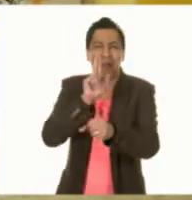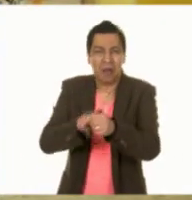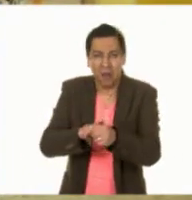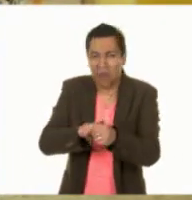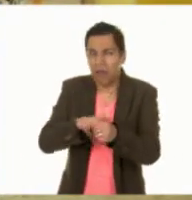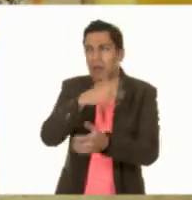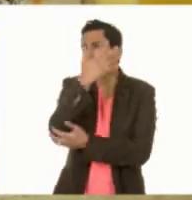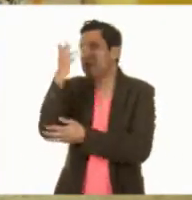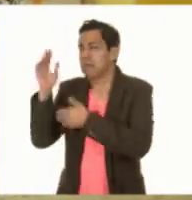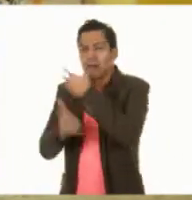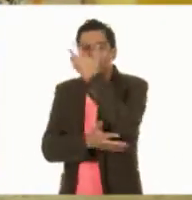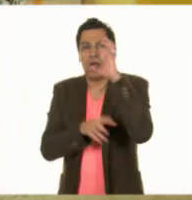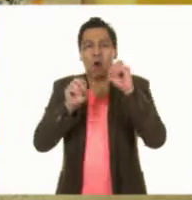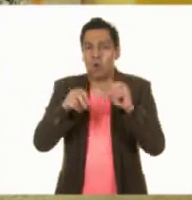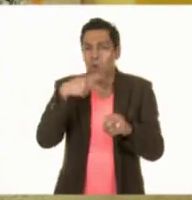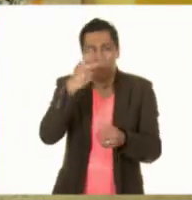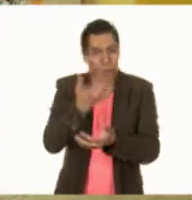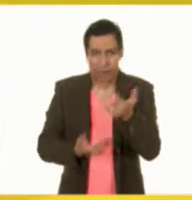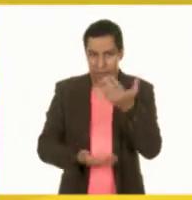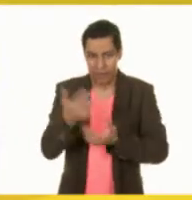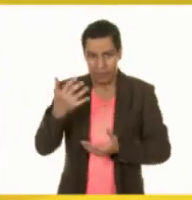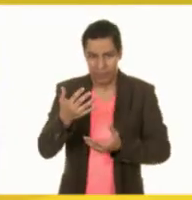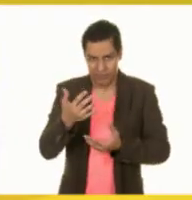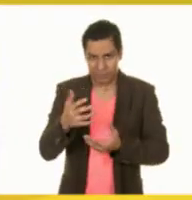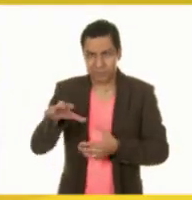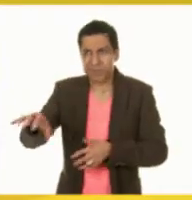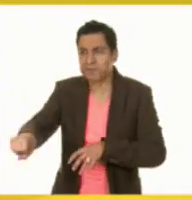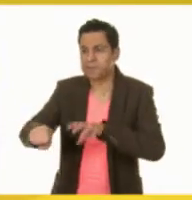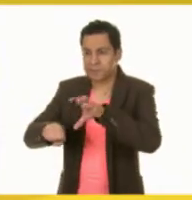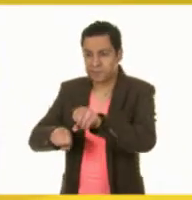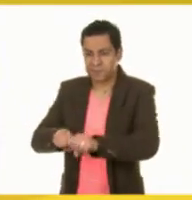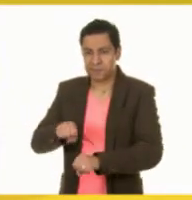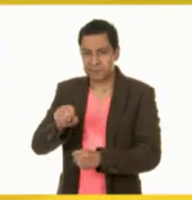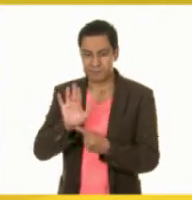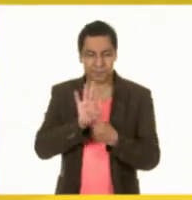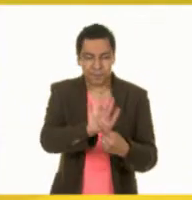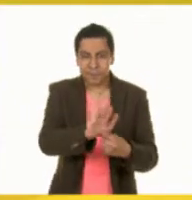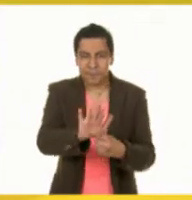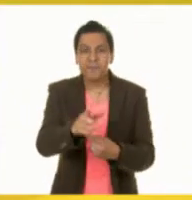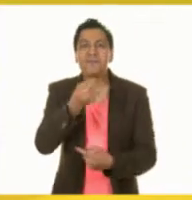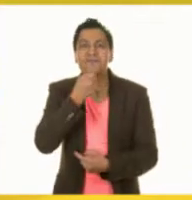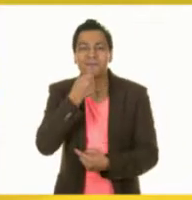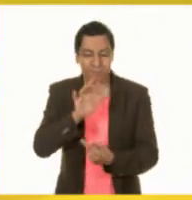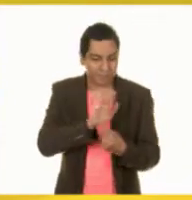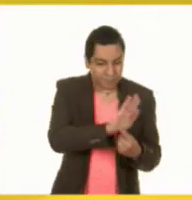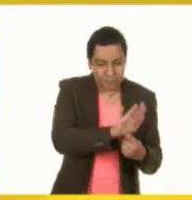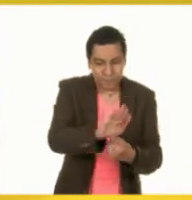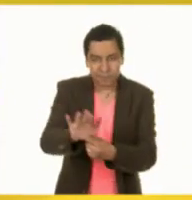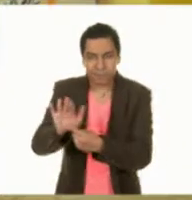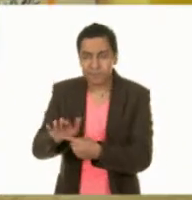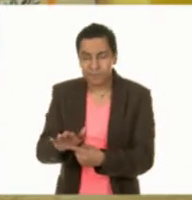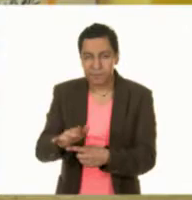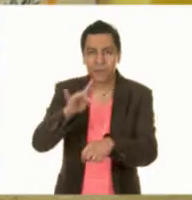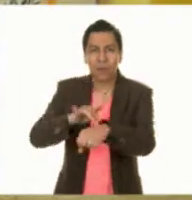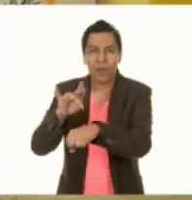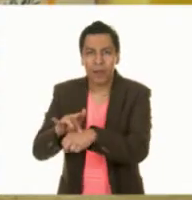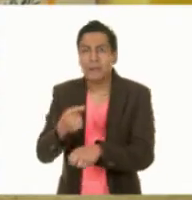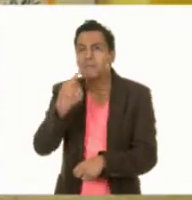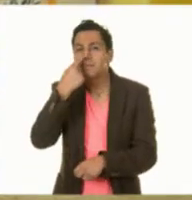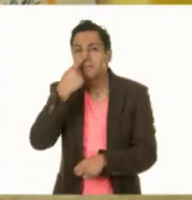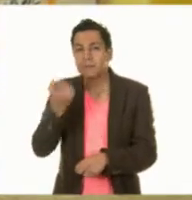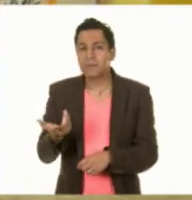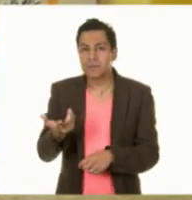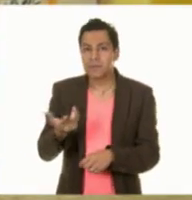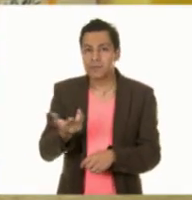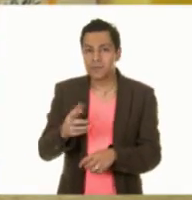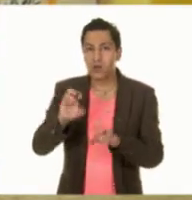hasta algo que hayamos creado. Podemos ir sacando una por una, tocar el objeto, verlo, olerlo y, en el caso